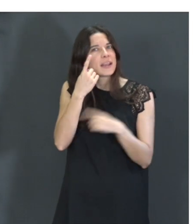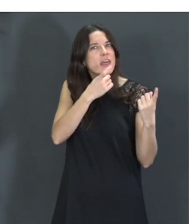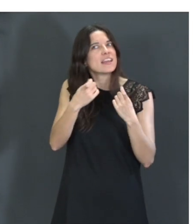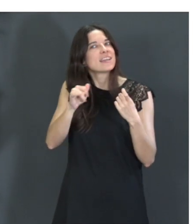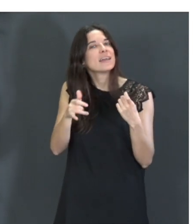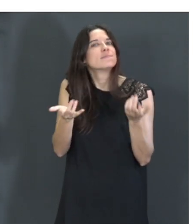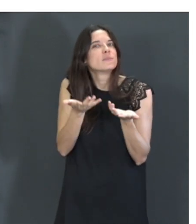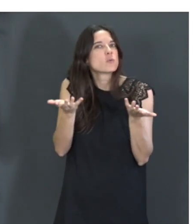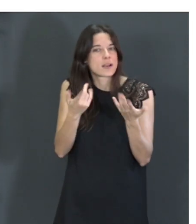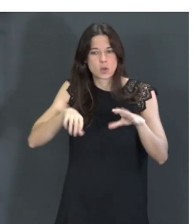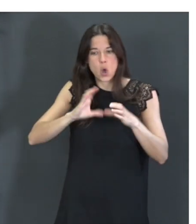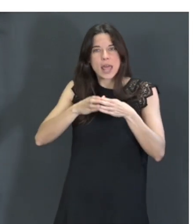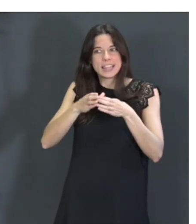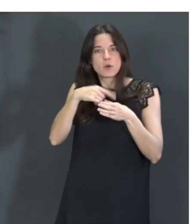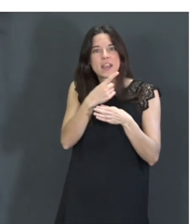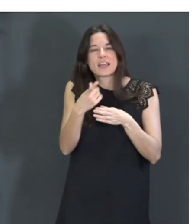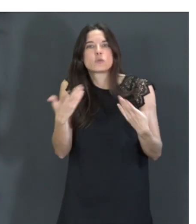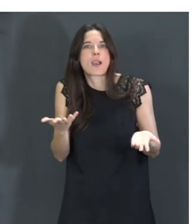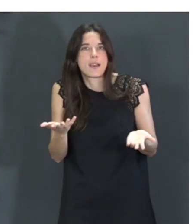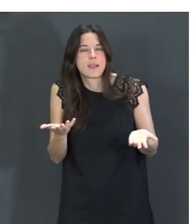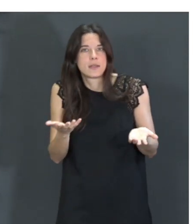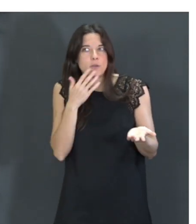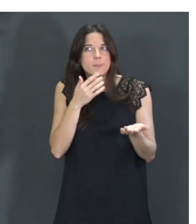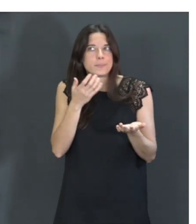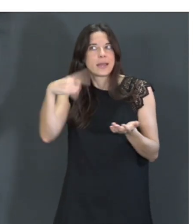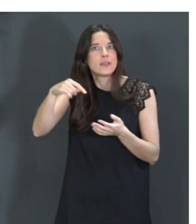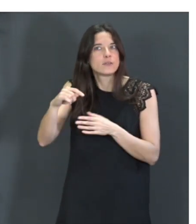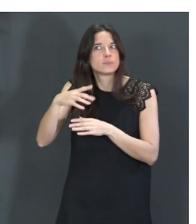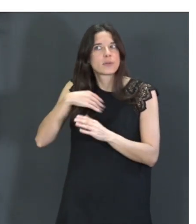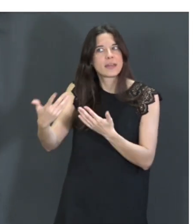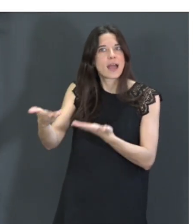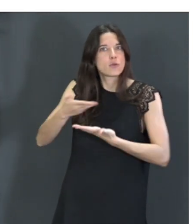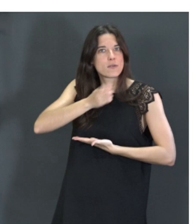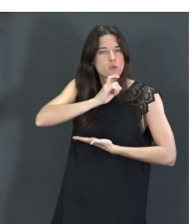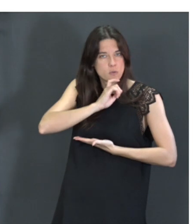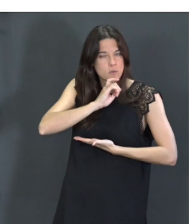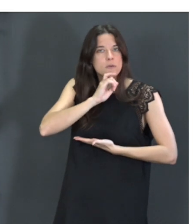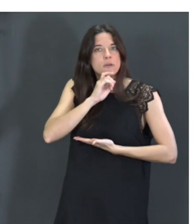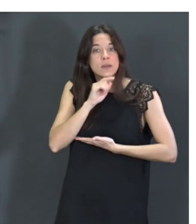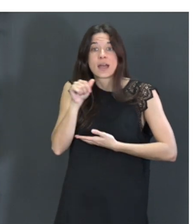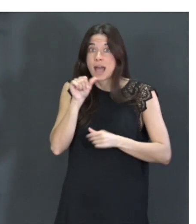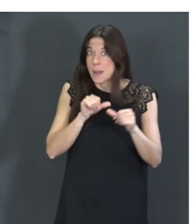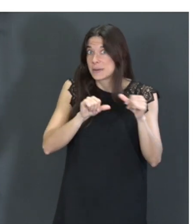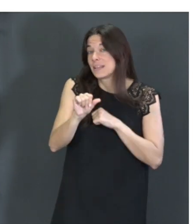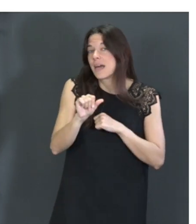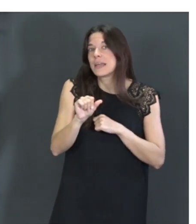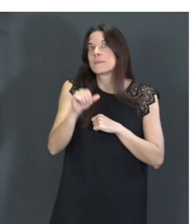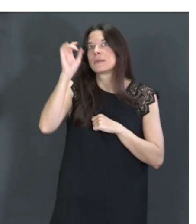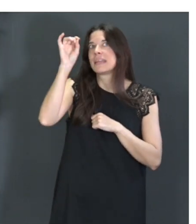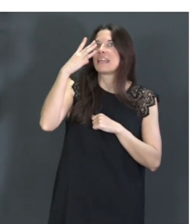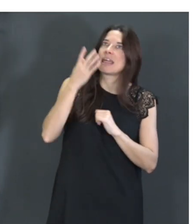como colectivo, ¿no? Saber en qué nos podían ayudar. Entonces, a raíz de ahí surgió la idea de